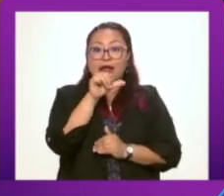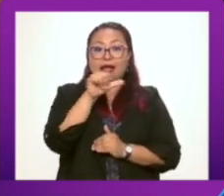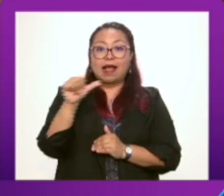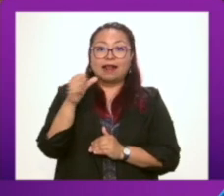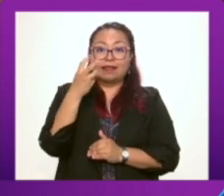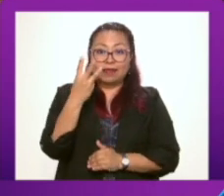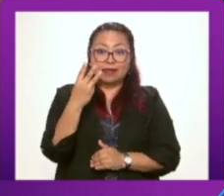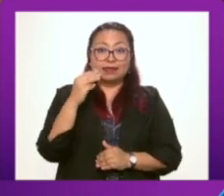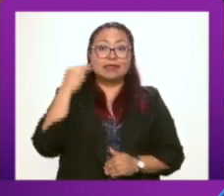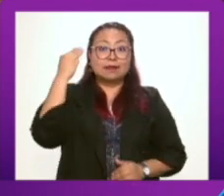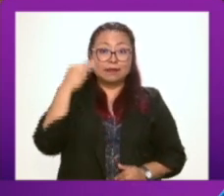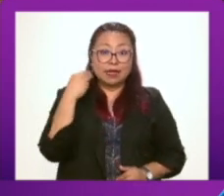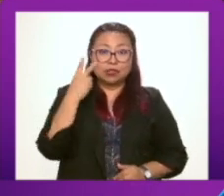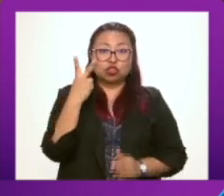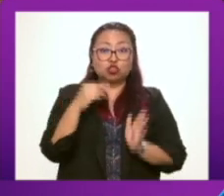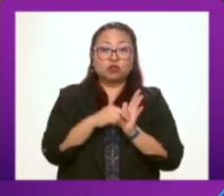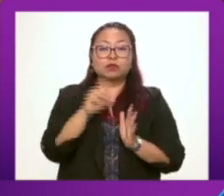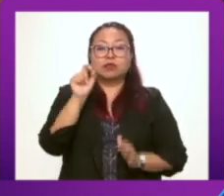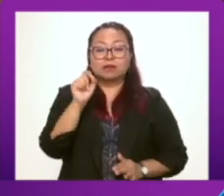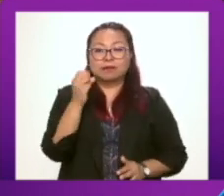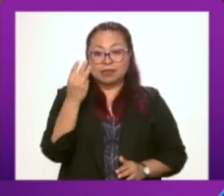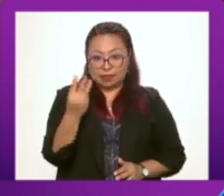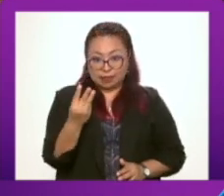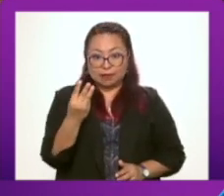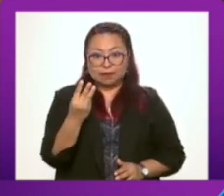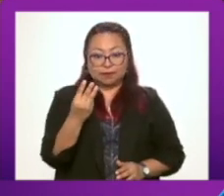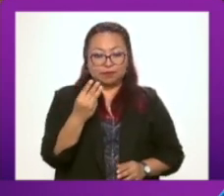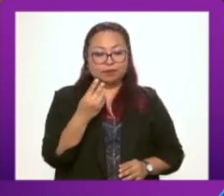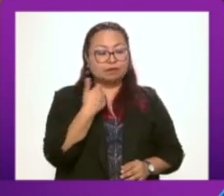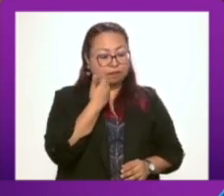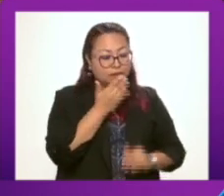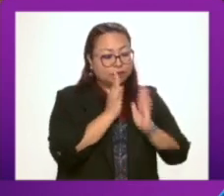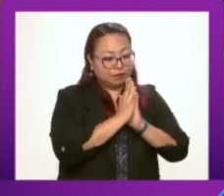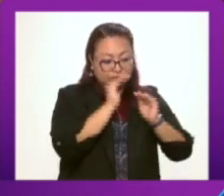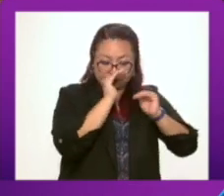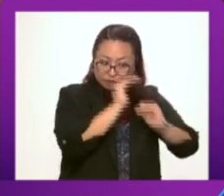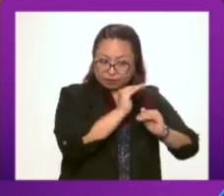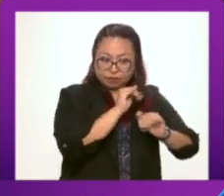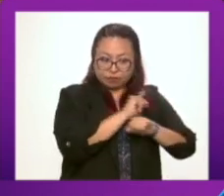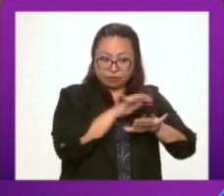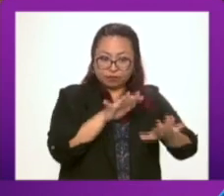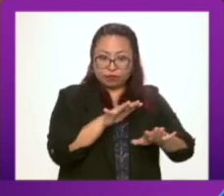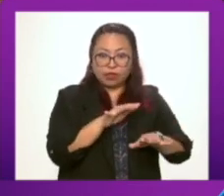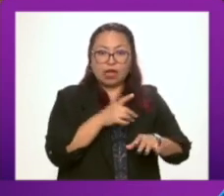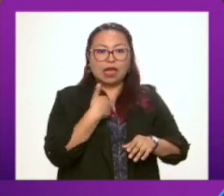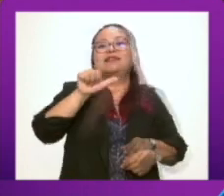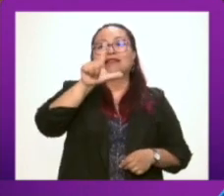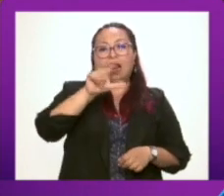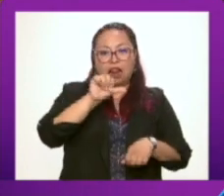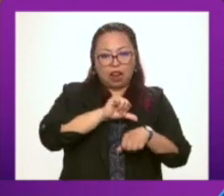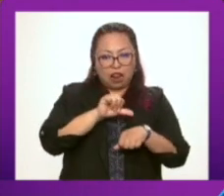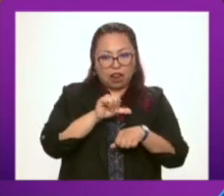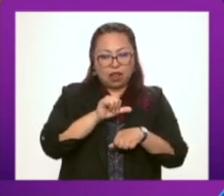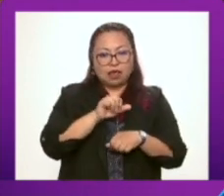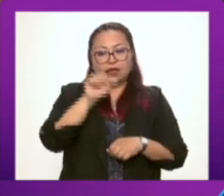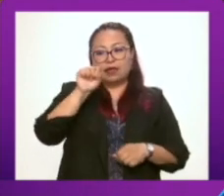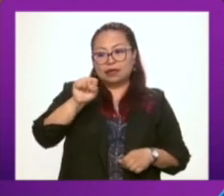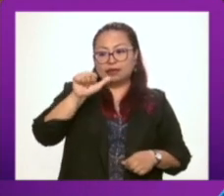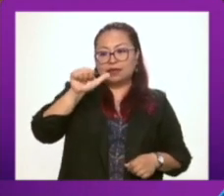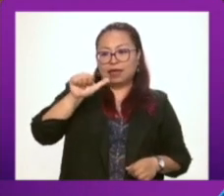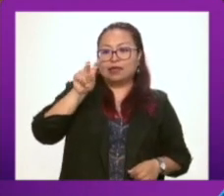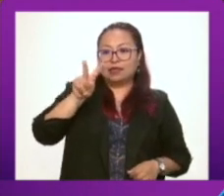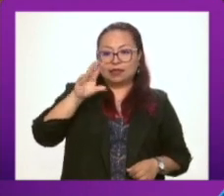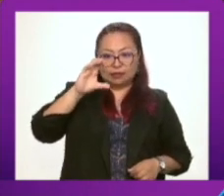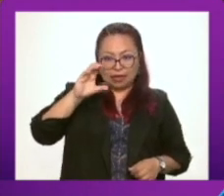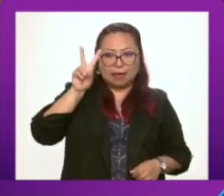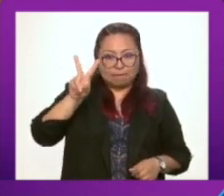marzo de 2023 así como la respuesta que se le otorga a cada uno de estos el sujeto obligado